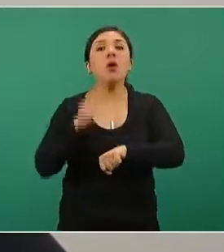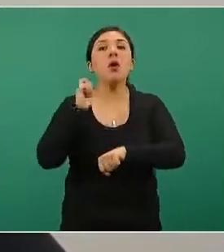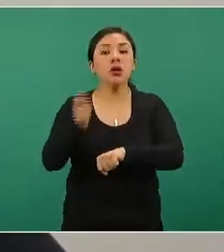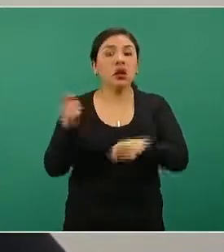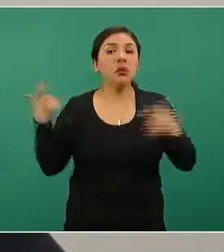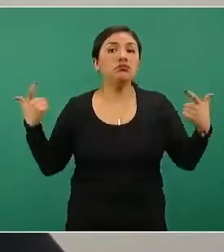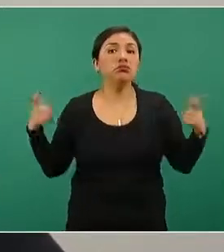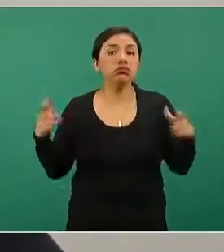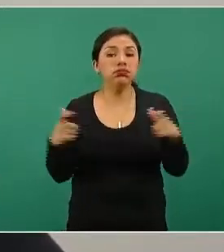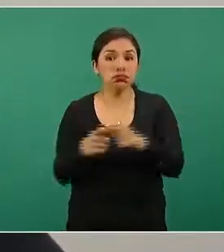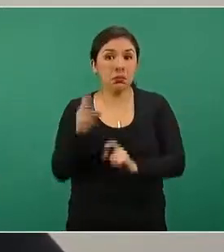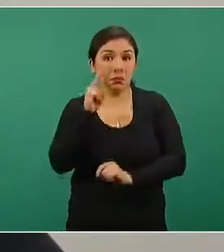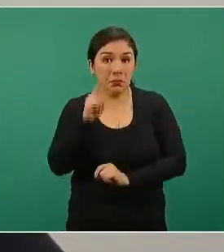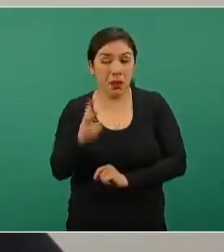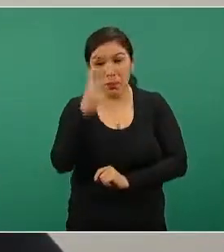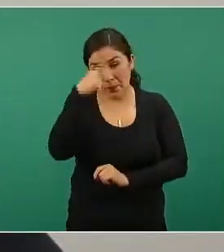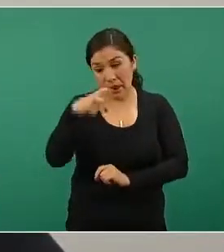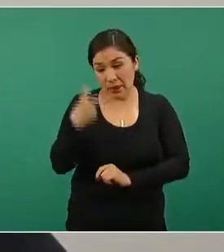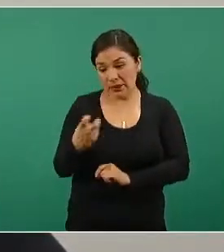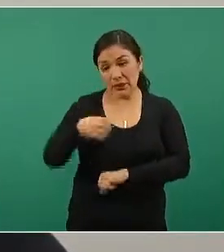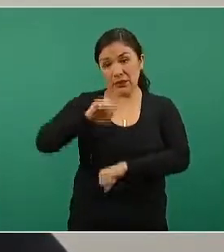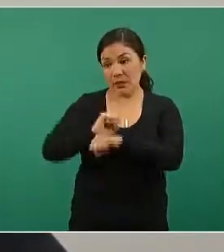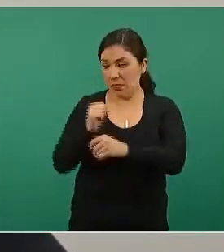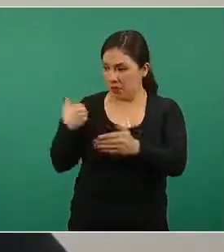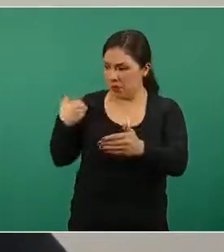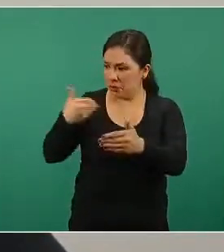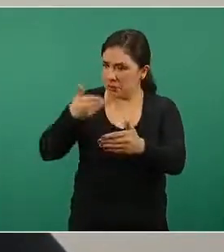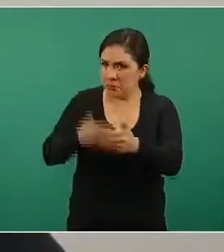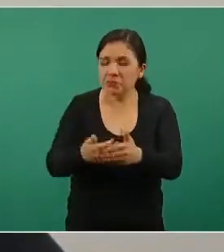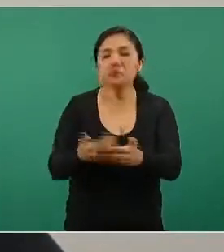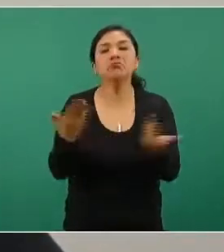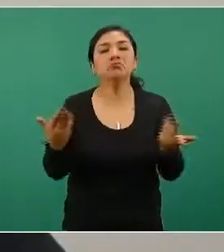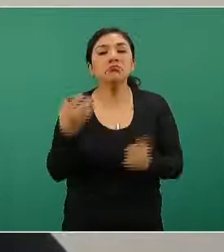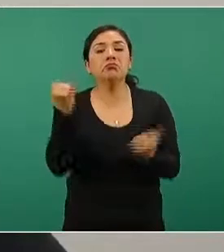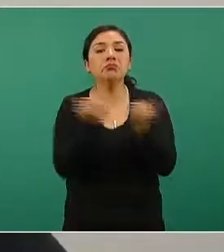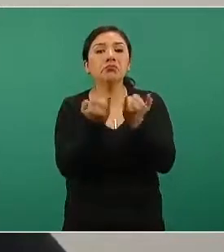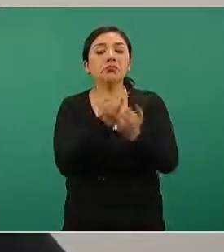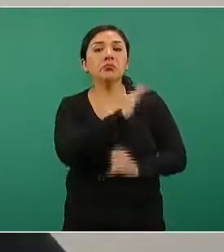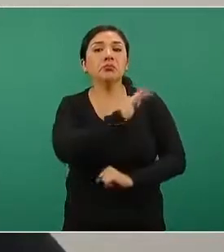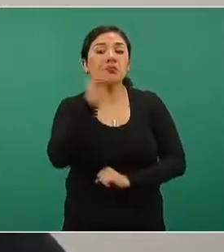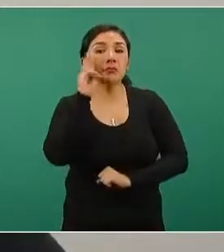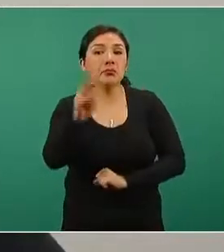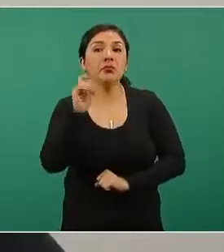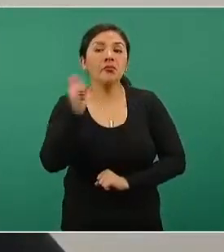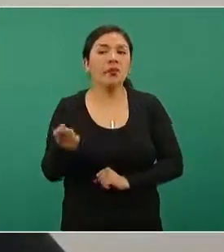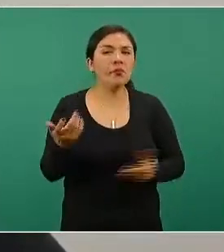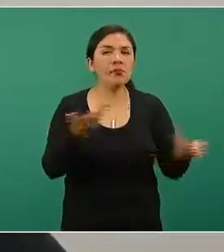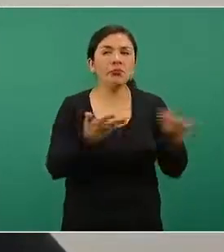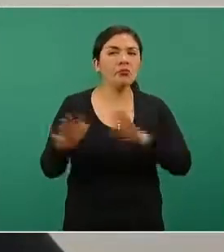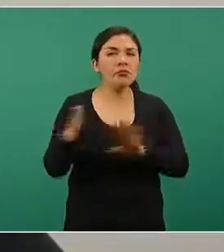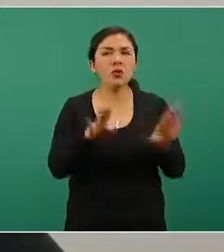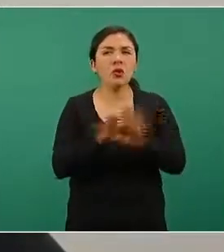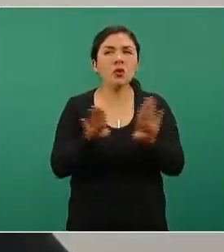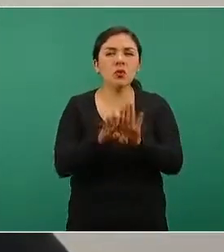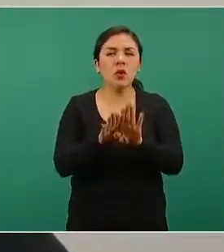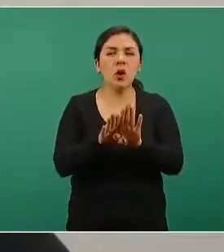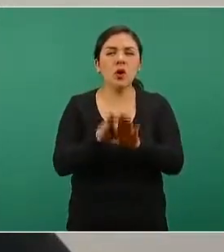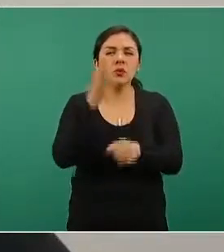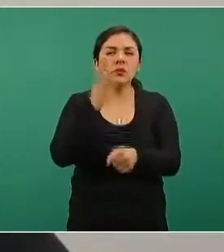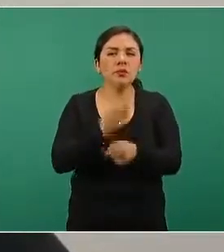hemos estado teniendo en estas últimas semanas. Y bueno, podemos ver que al menos en el nivel o punto que